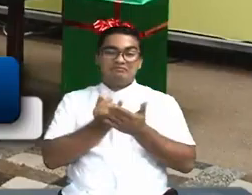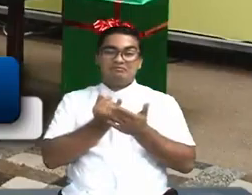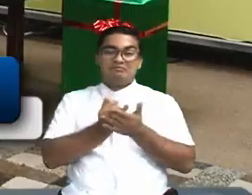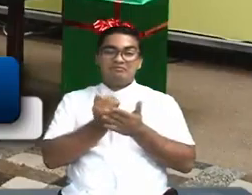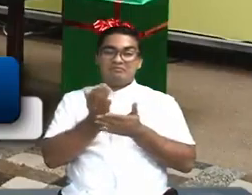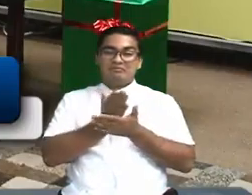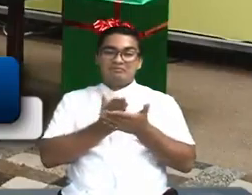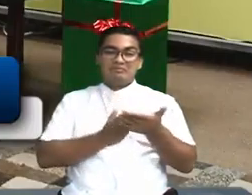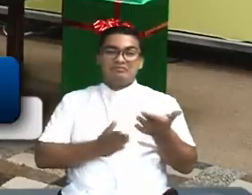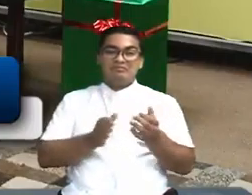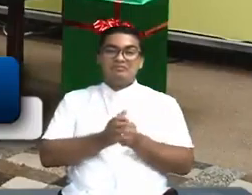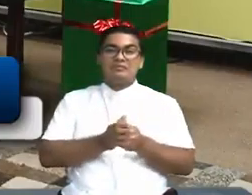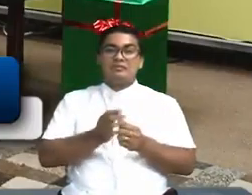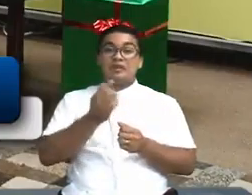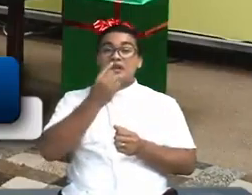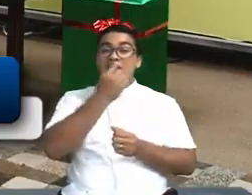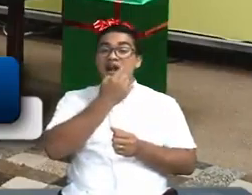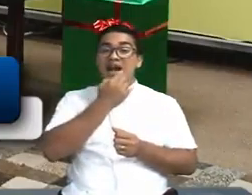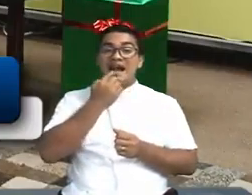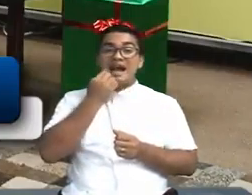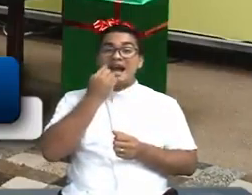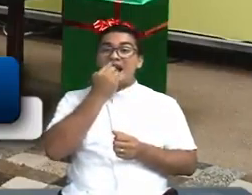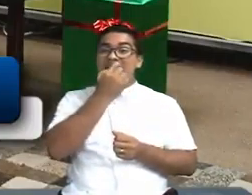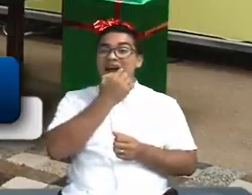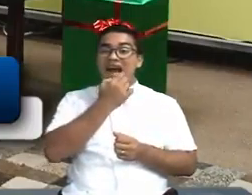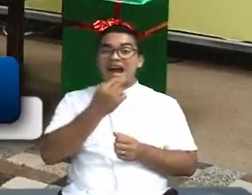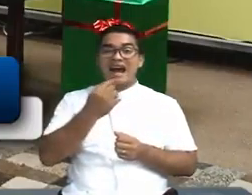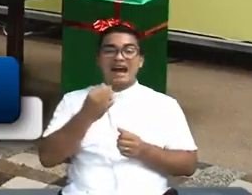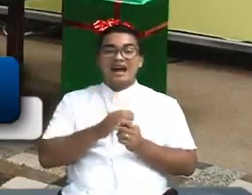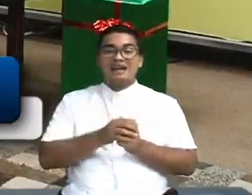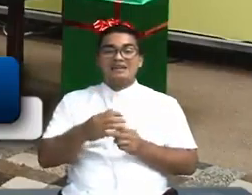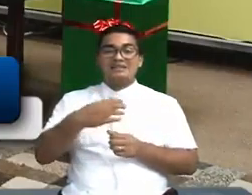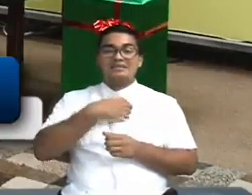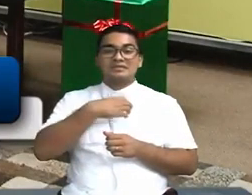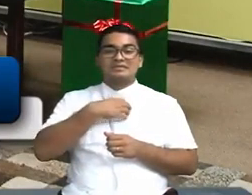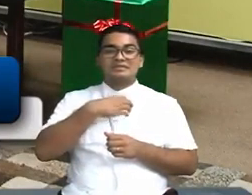doctor, que la boca es uno de nuestros